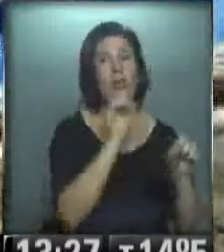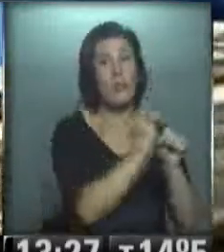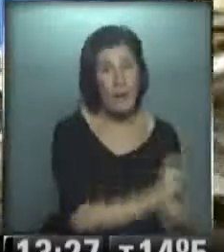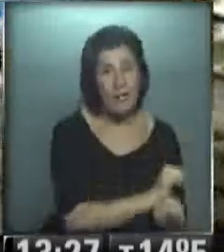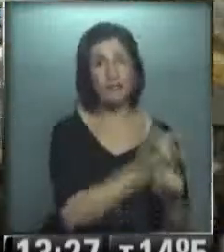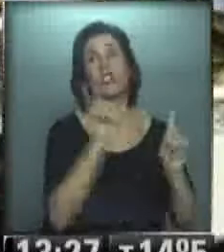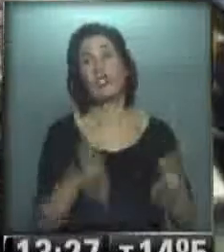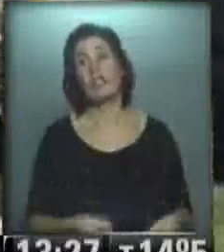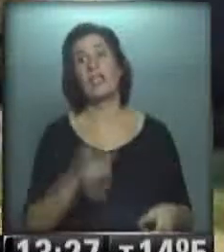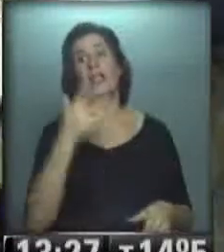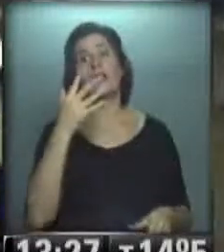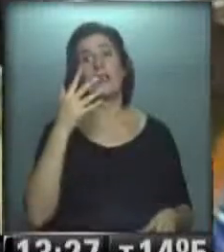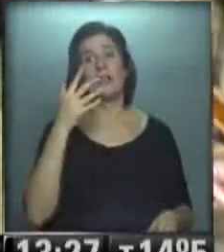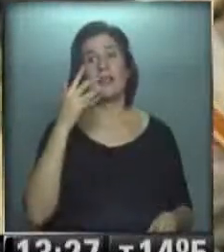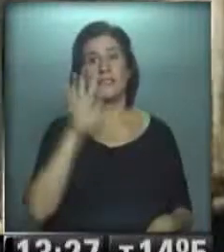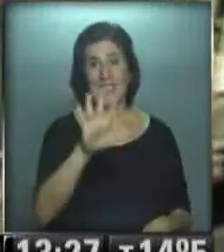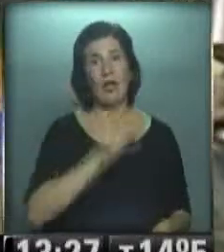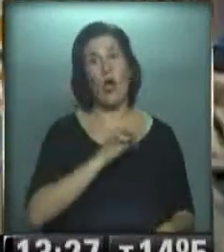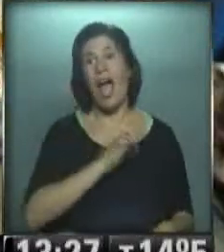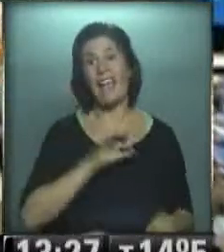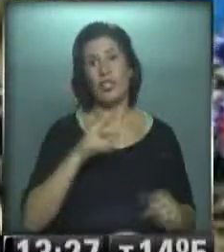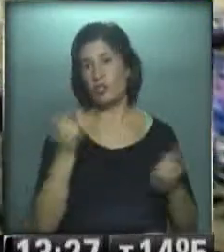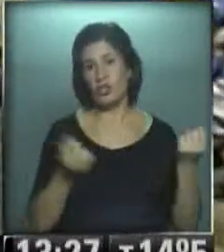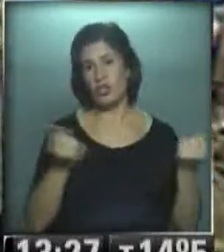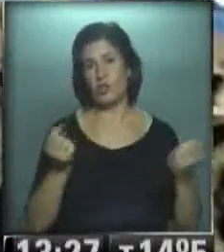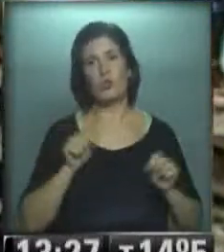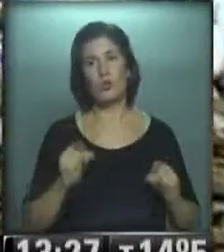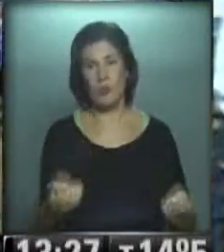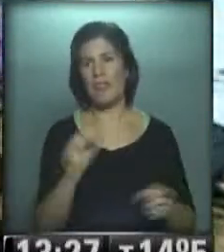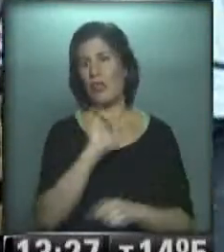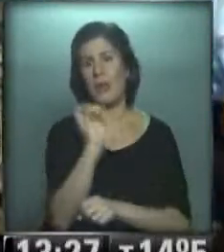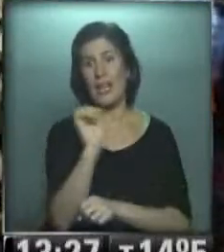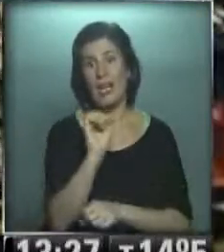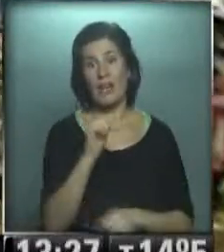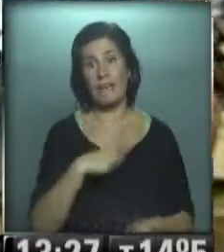y a cinco años de inhabilitación se haga efectiva